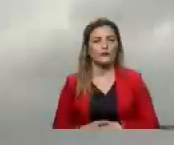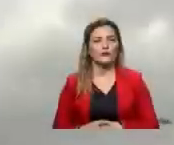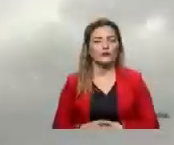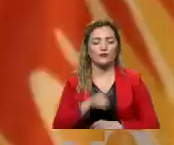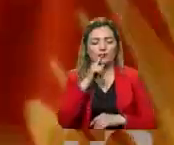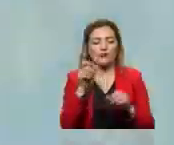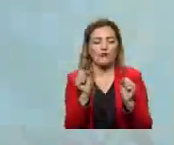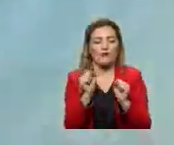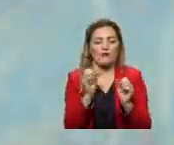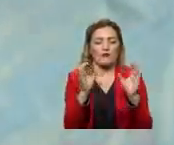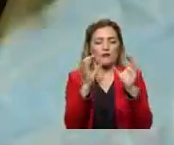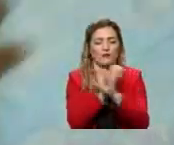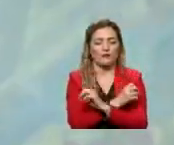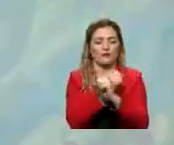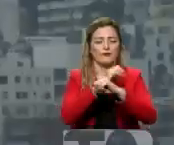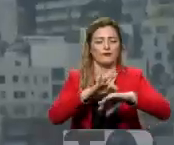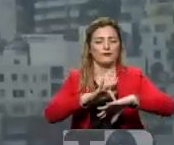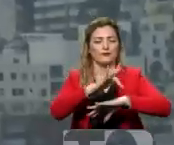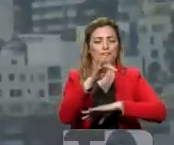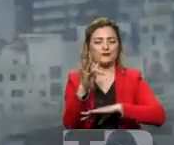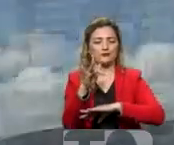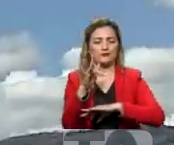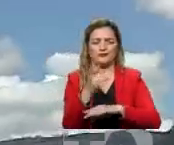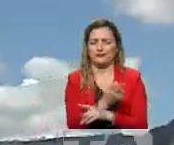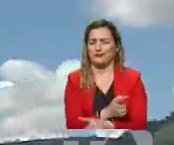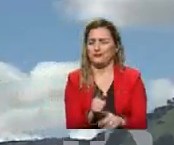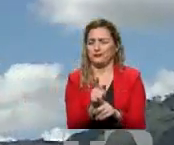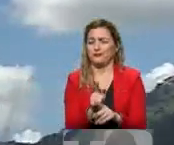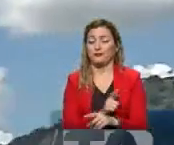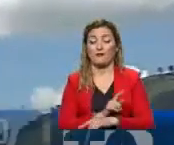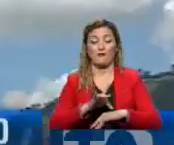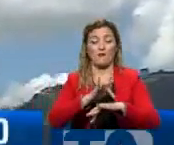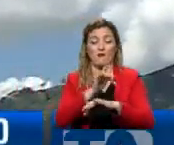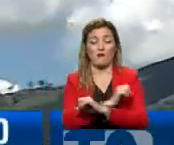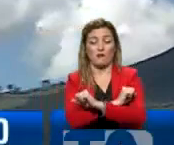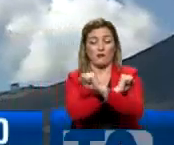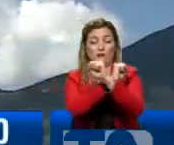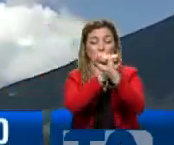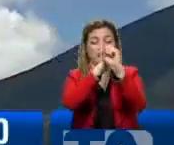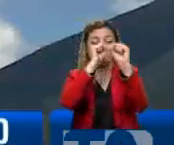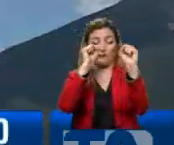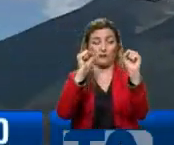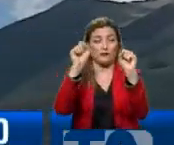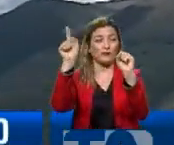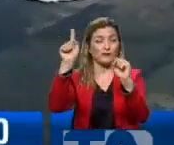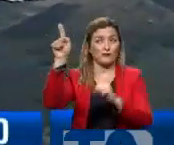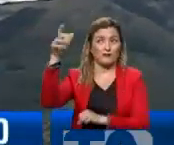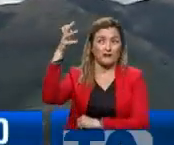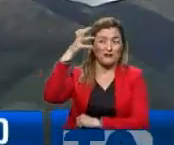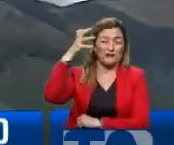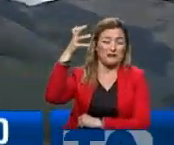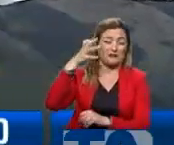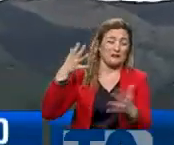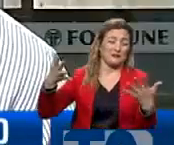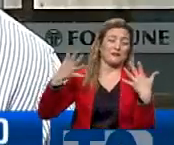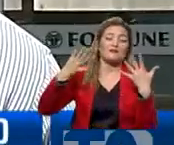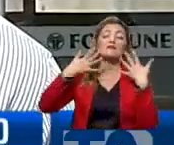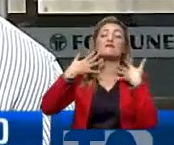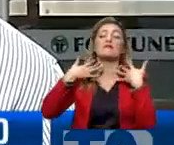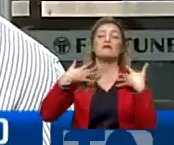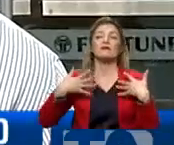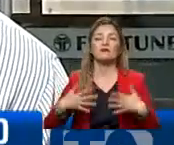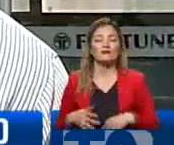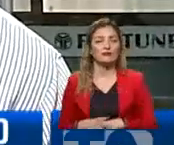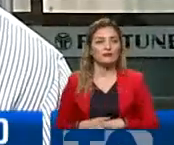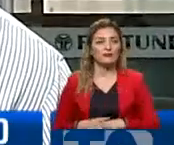El frío intenso de las noches y las madrugadas contrasta con el sofocante calor y fuerte sol que se registra en las mañanas en Quito. Protector